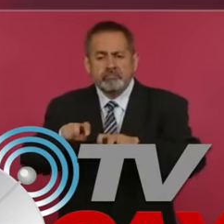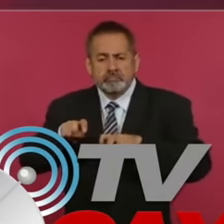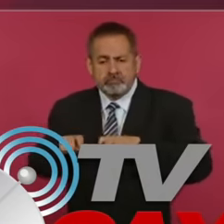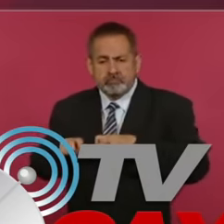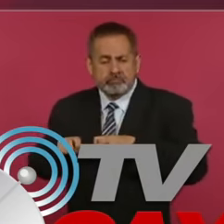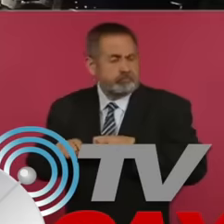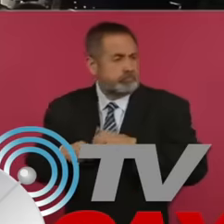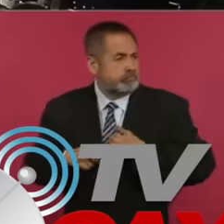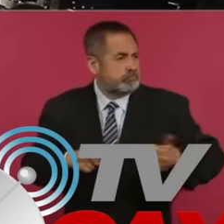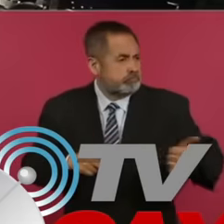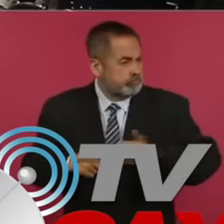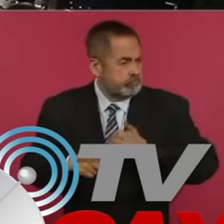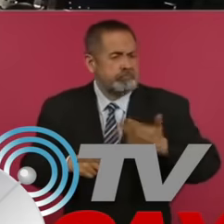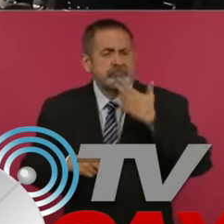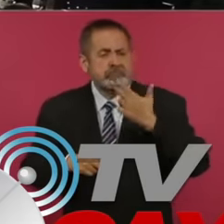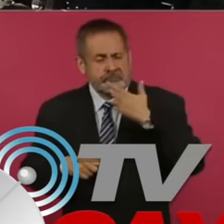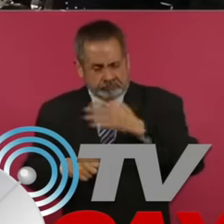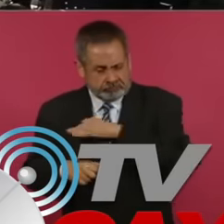Es decir,